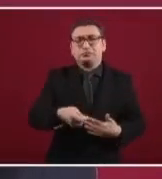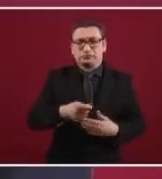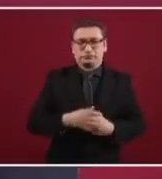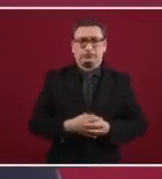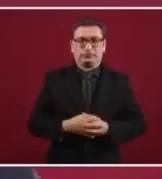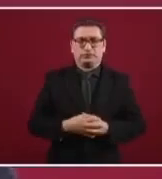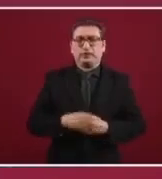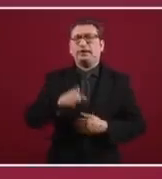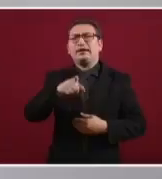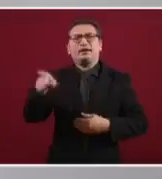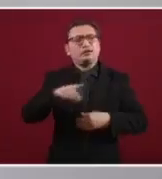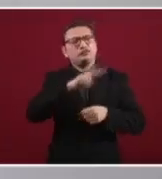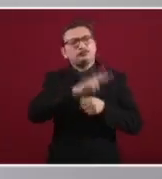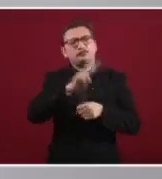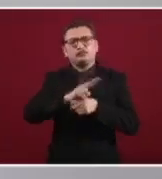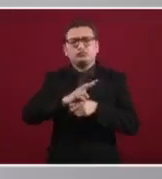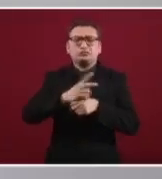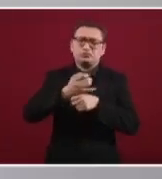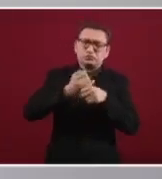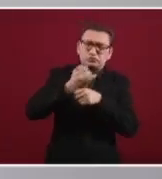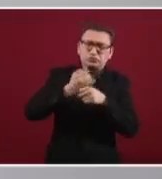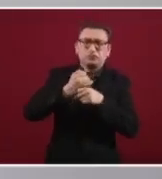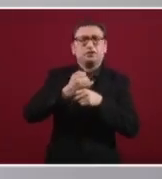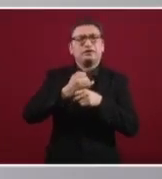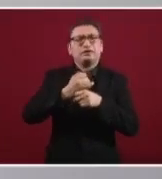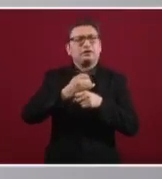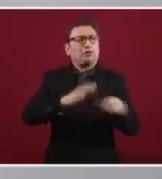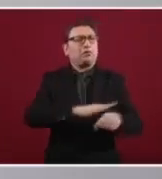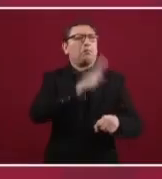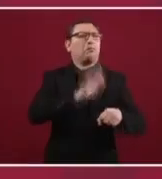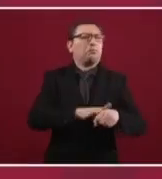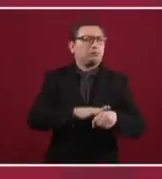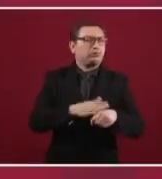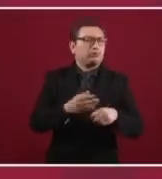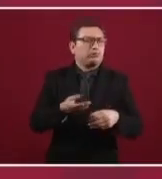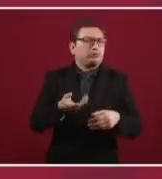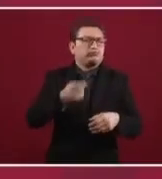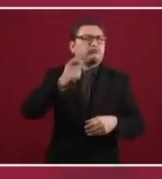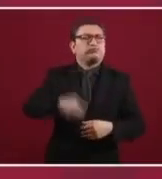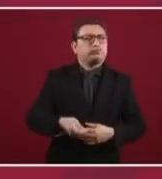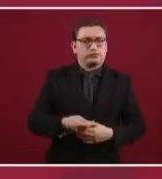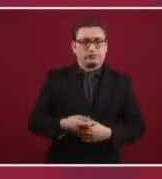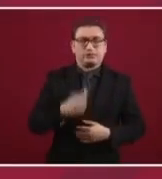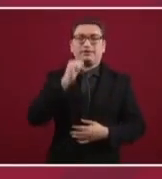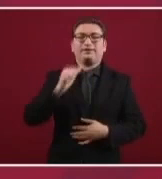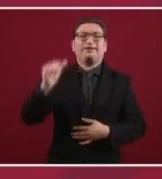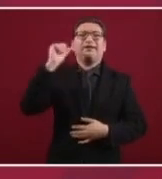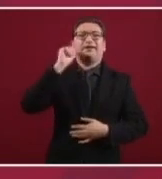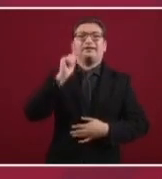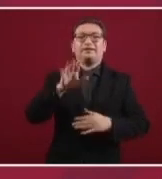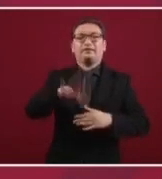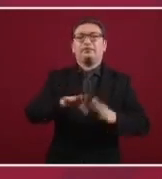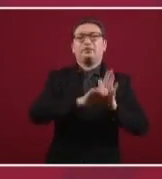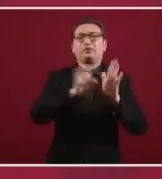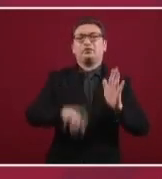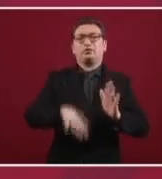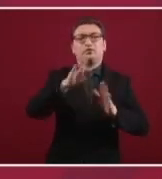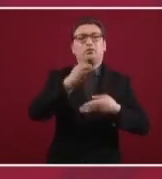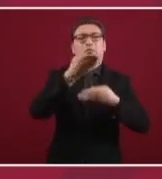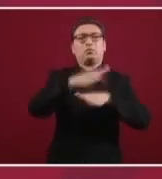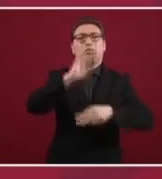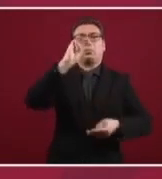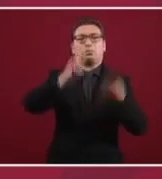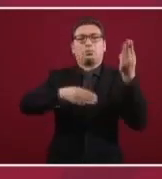¿Qué es lo que califican? Ayer, por ejemplo, salió algo relacionado con el Banco